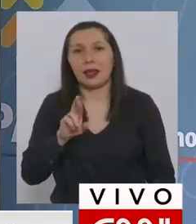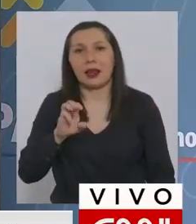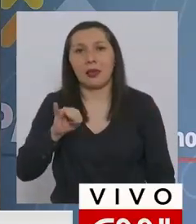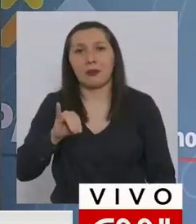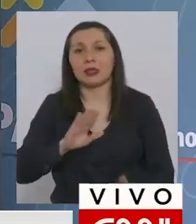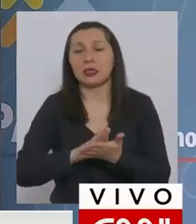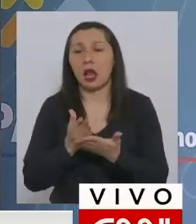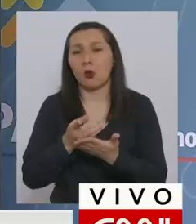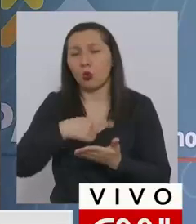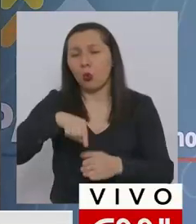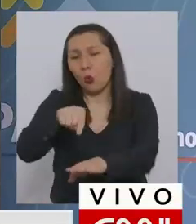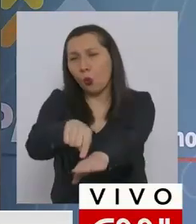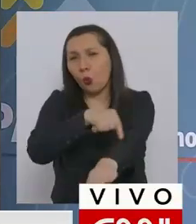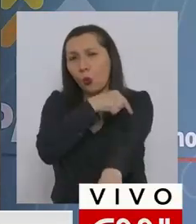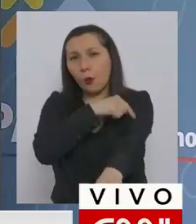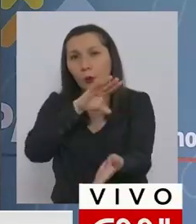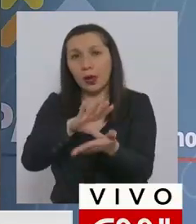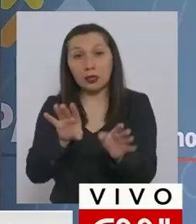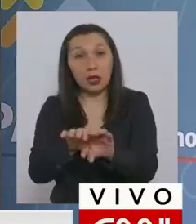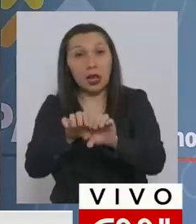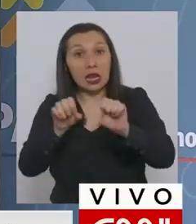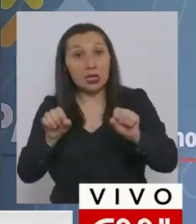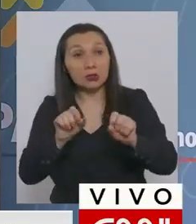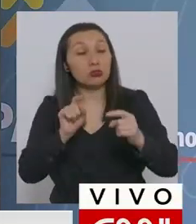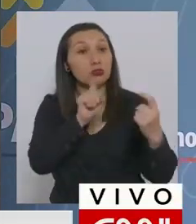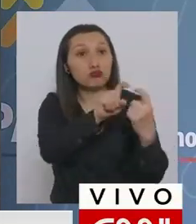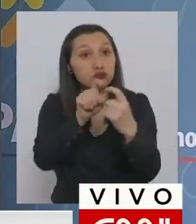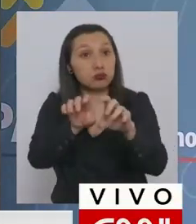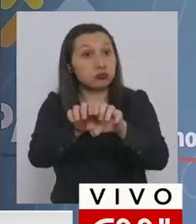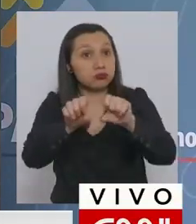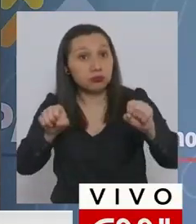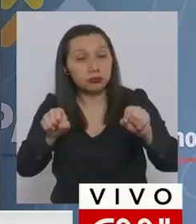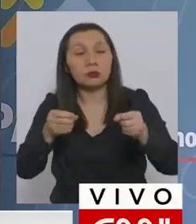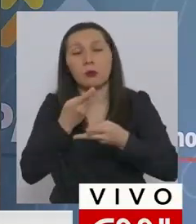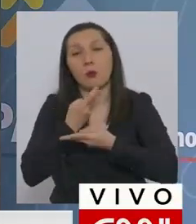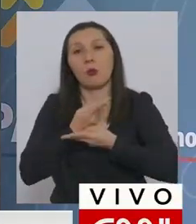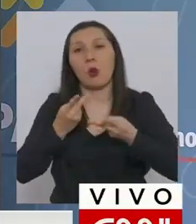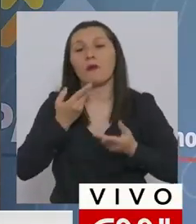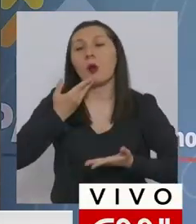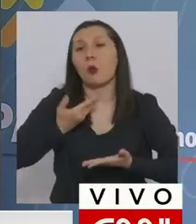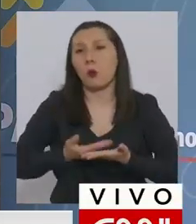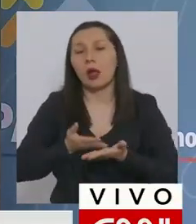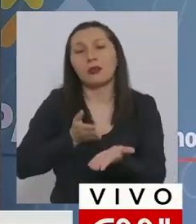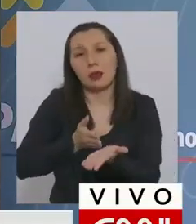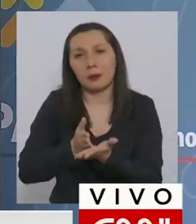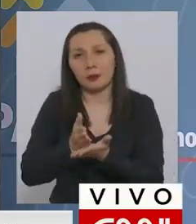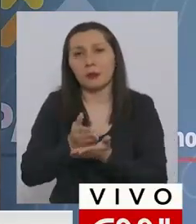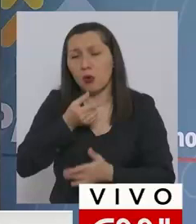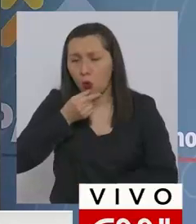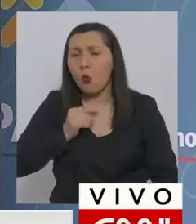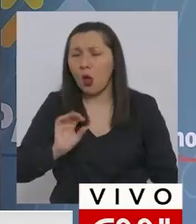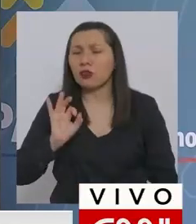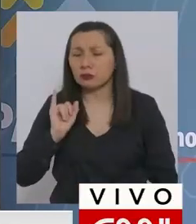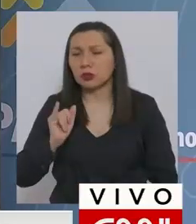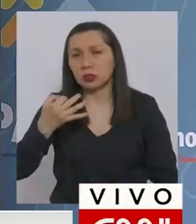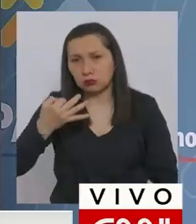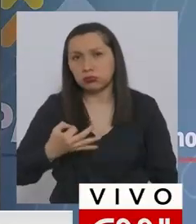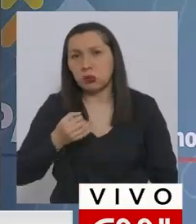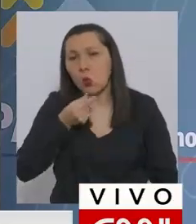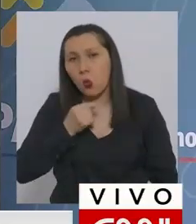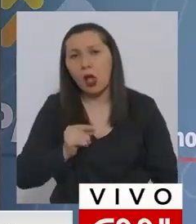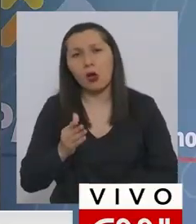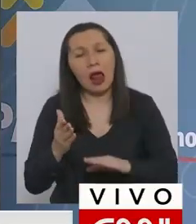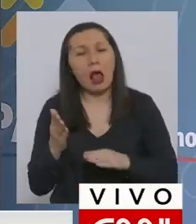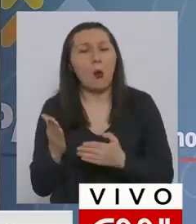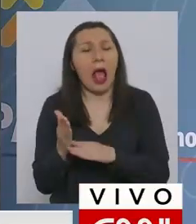de vacunación ha sido exitoso y hemos vacunado a los niños hasta los 6 años. Con respecto a este tema, el Ministerio de Salud, el